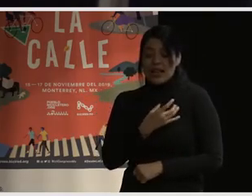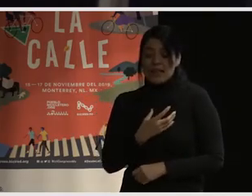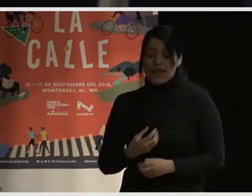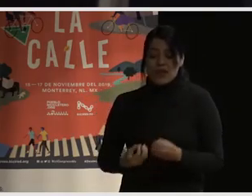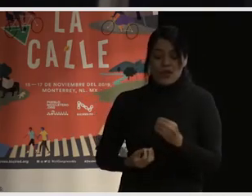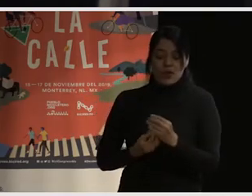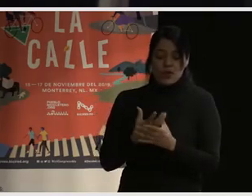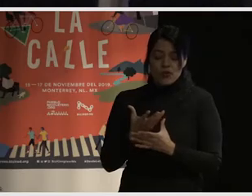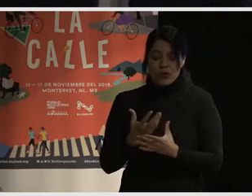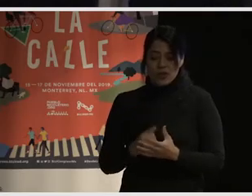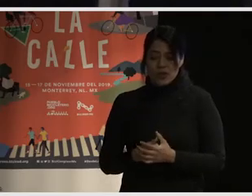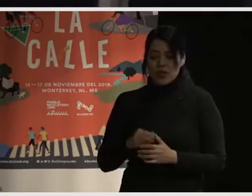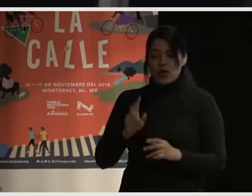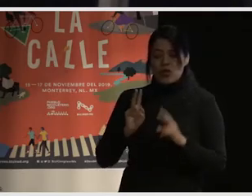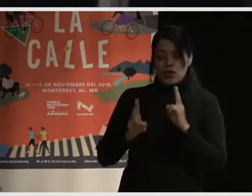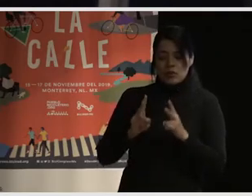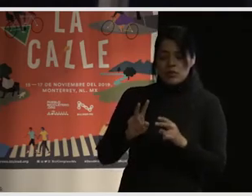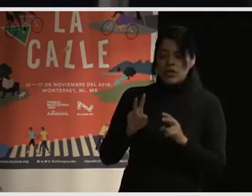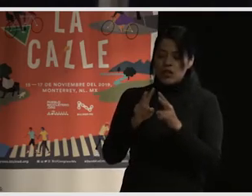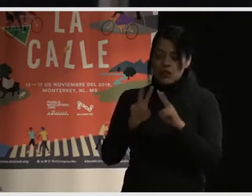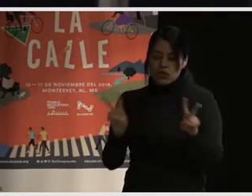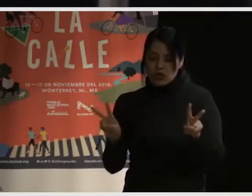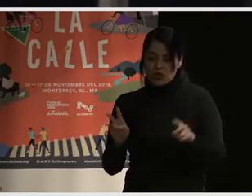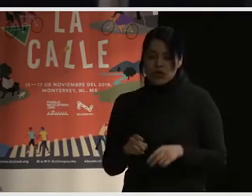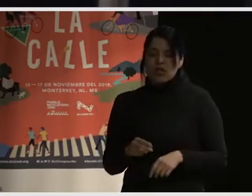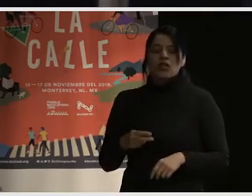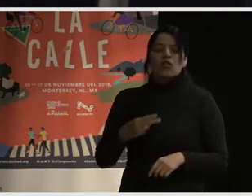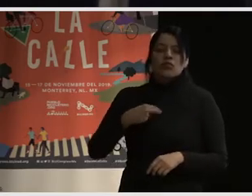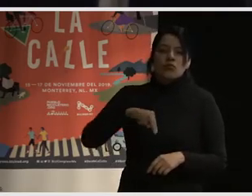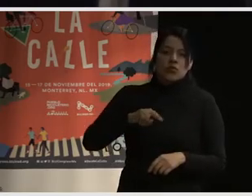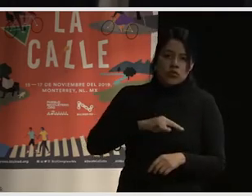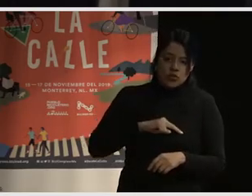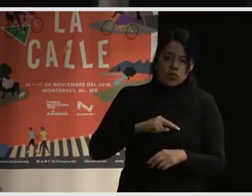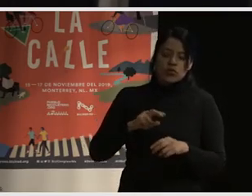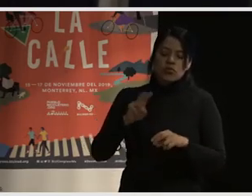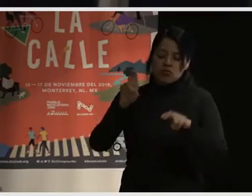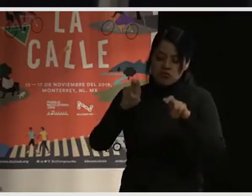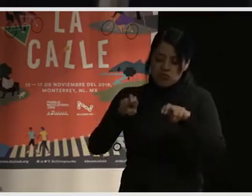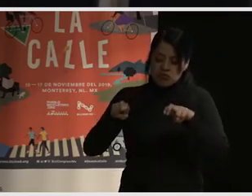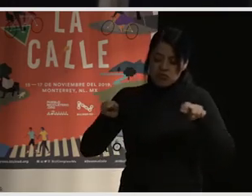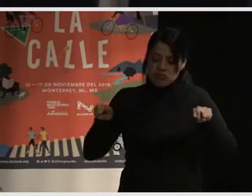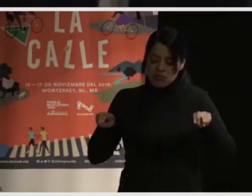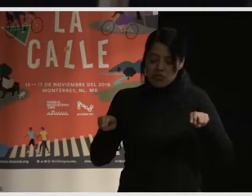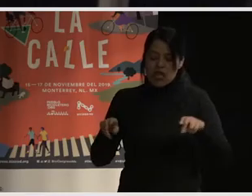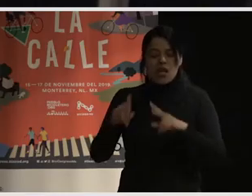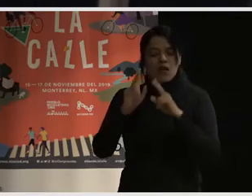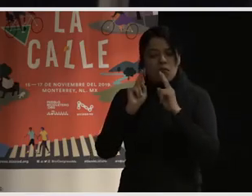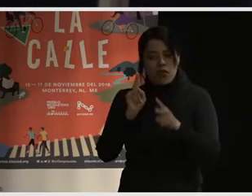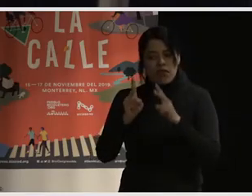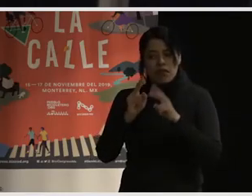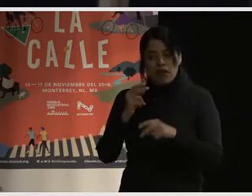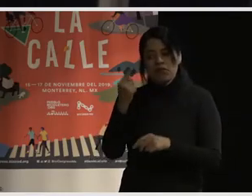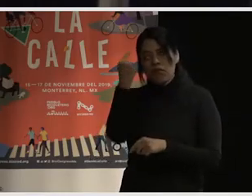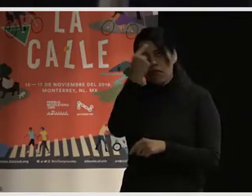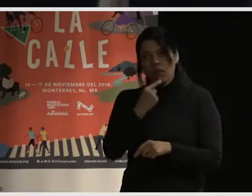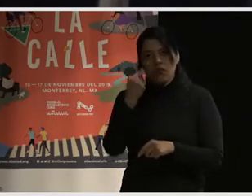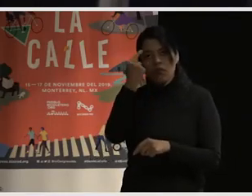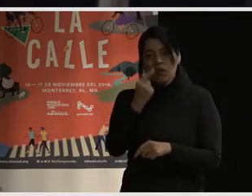lo platique ahorita con los vecinos hemos nos hemos sentado en talleres interminables con ellos con los vecinos a platicar y tienen miedo